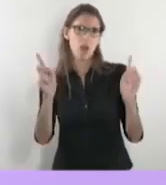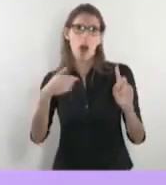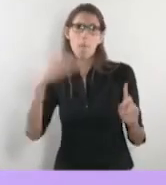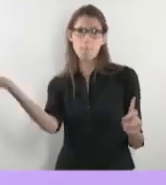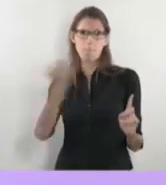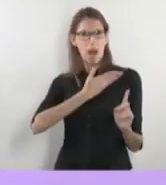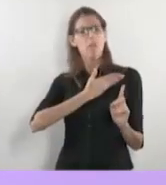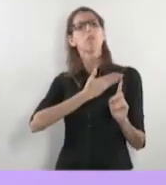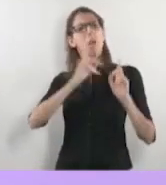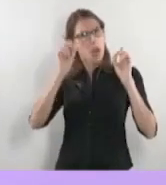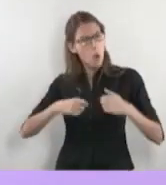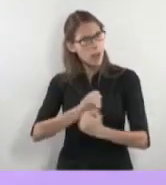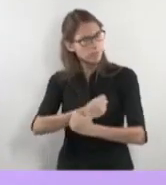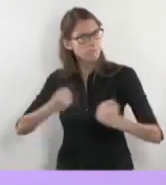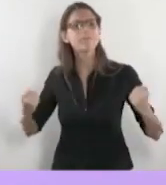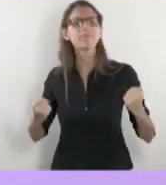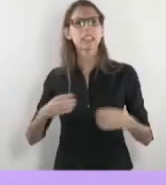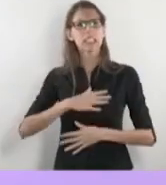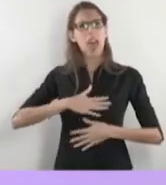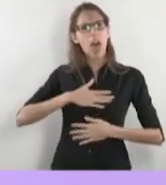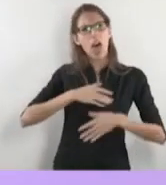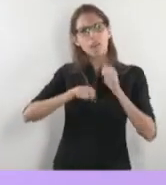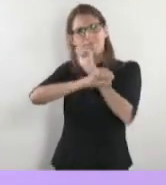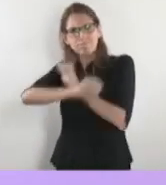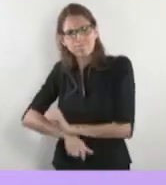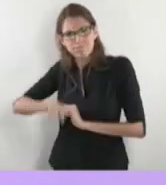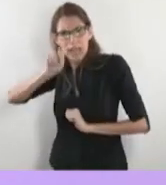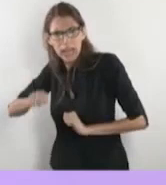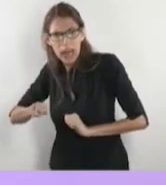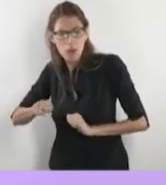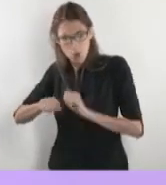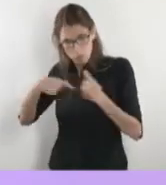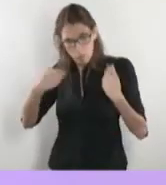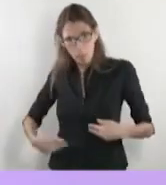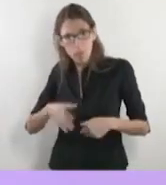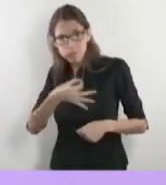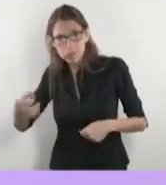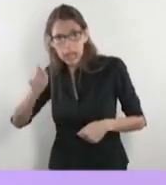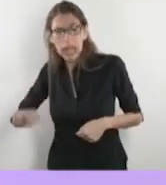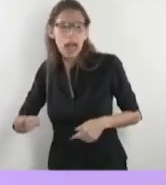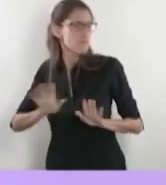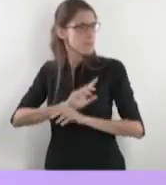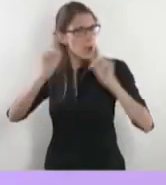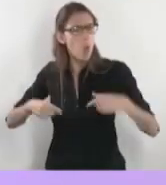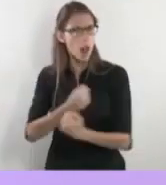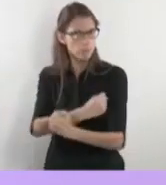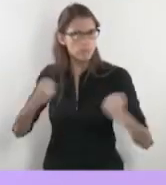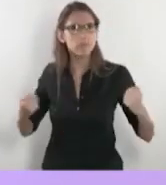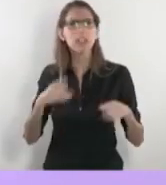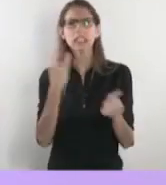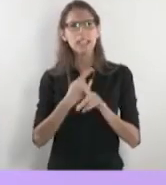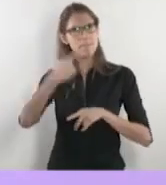no te sientas esclavo ni a un esclavo trémulo de pavor piensa te bravo